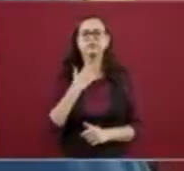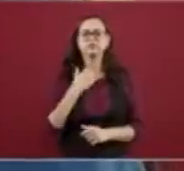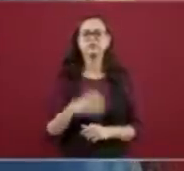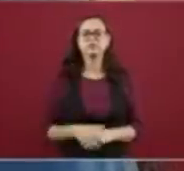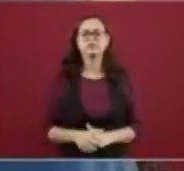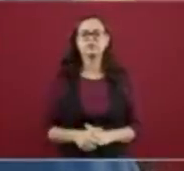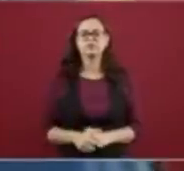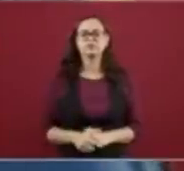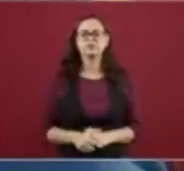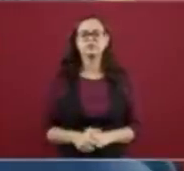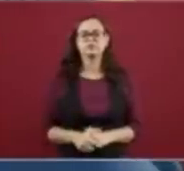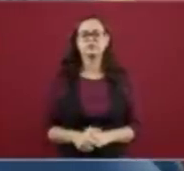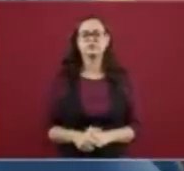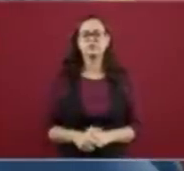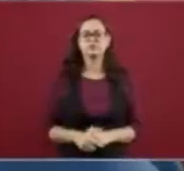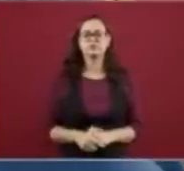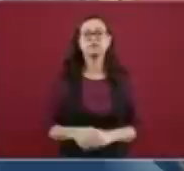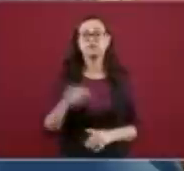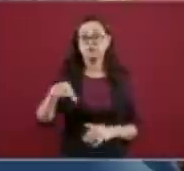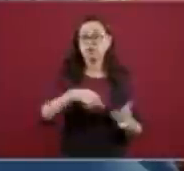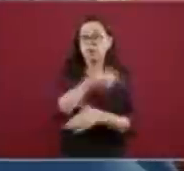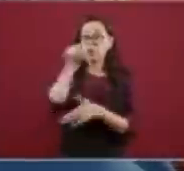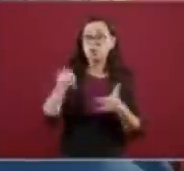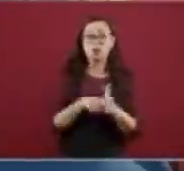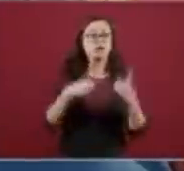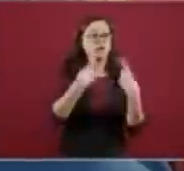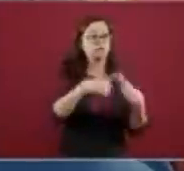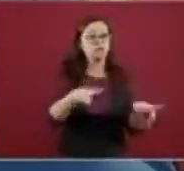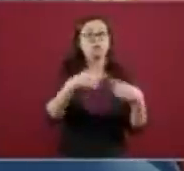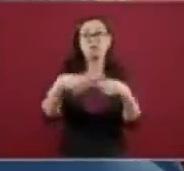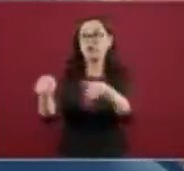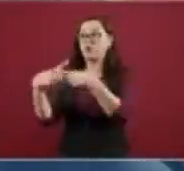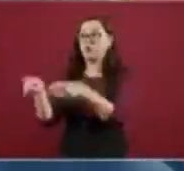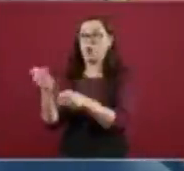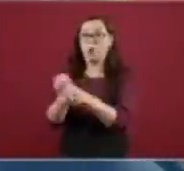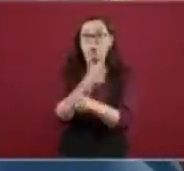de opciones que tiene este gran espacio, las veremos ahora